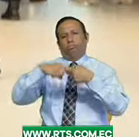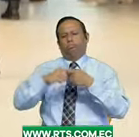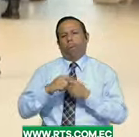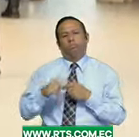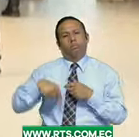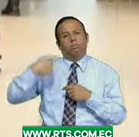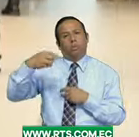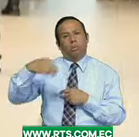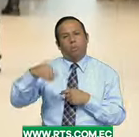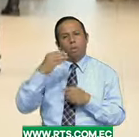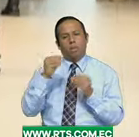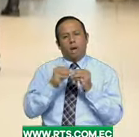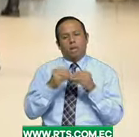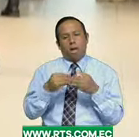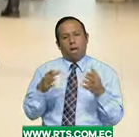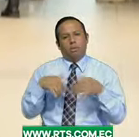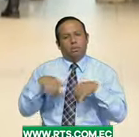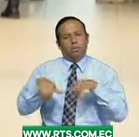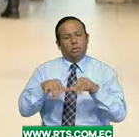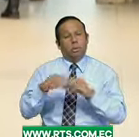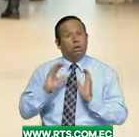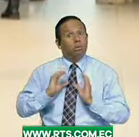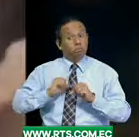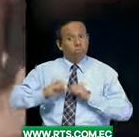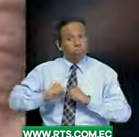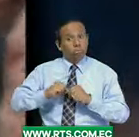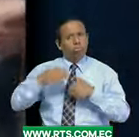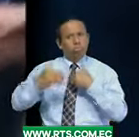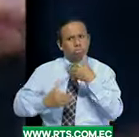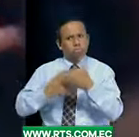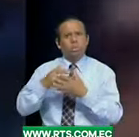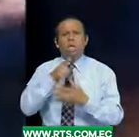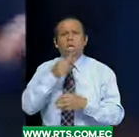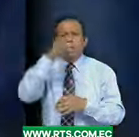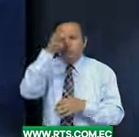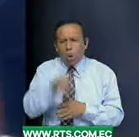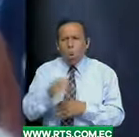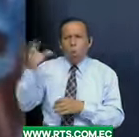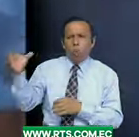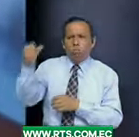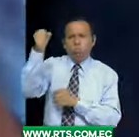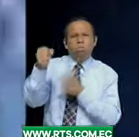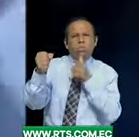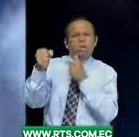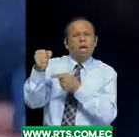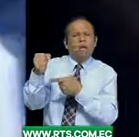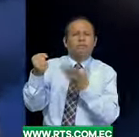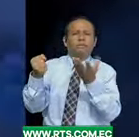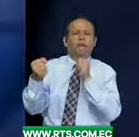investigaciones avanzan, pues aún no se ha podido identificar al autor intelectual, informó Marilyn Jaramillo.